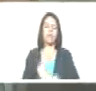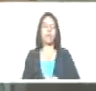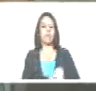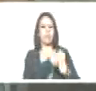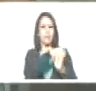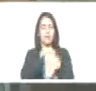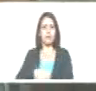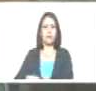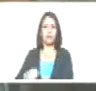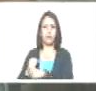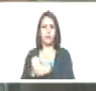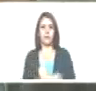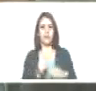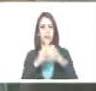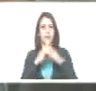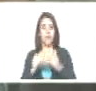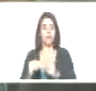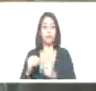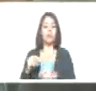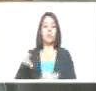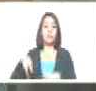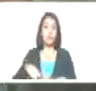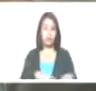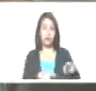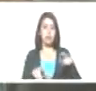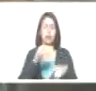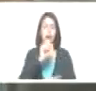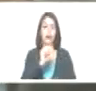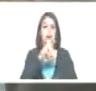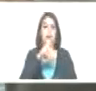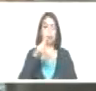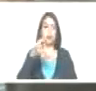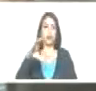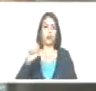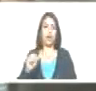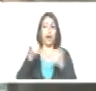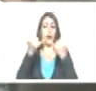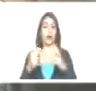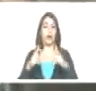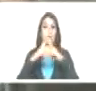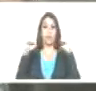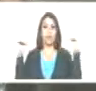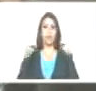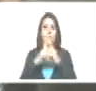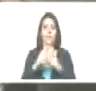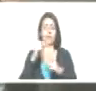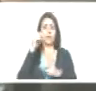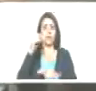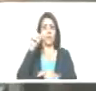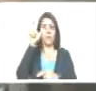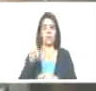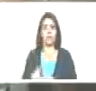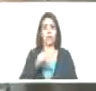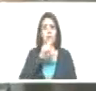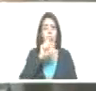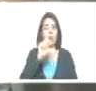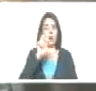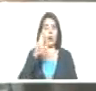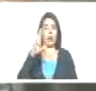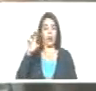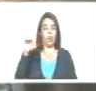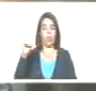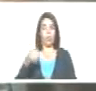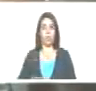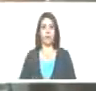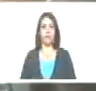a la otra del río Arauca. Y ahora tiene un puente que se llama, como el primer canoero, Lauro Carrillo. Este